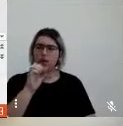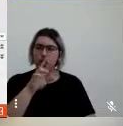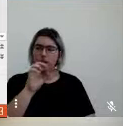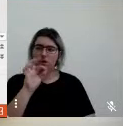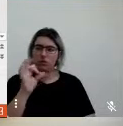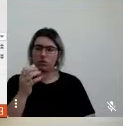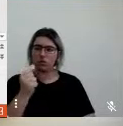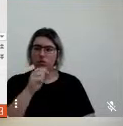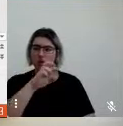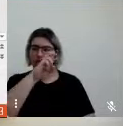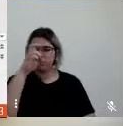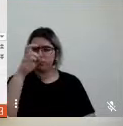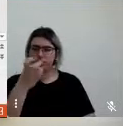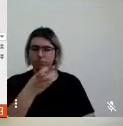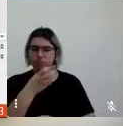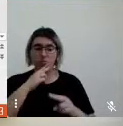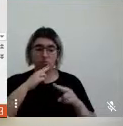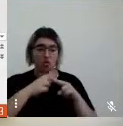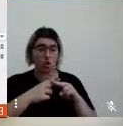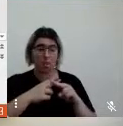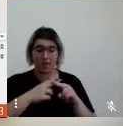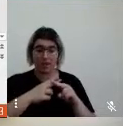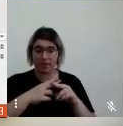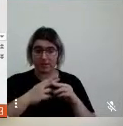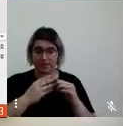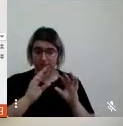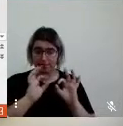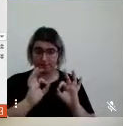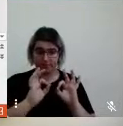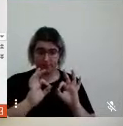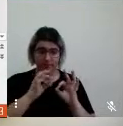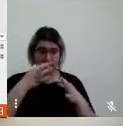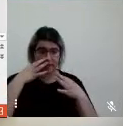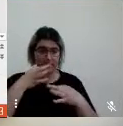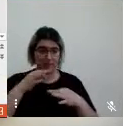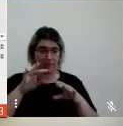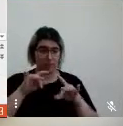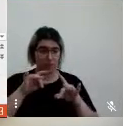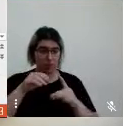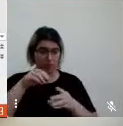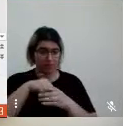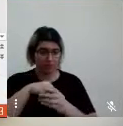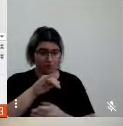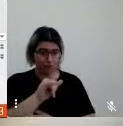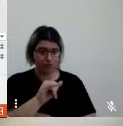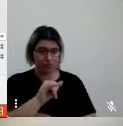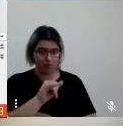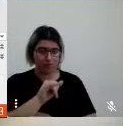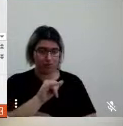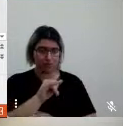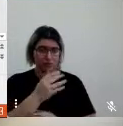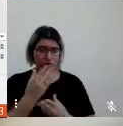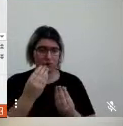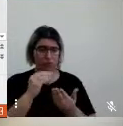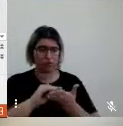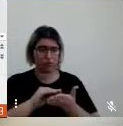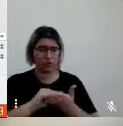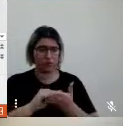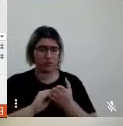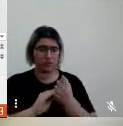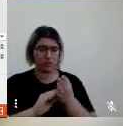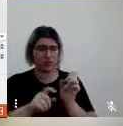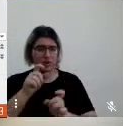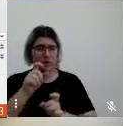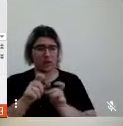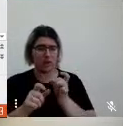de nombres bajo los que se esconde el azúcar en las etiquetas. Y muchas veces una persona puede leer los ingredientes